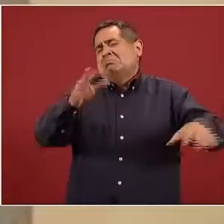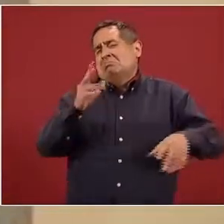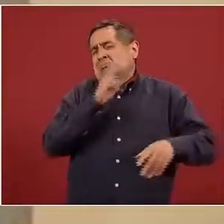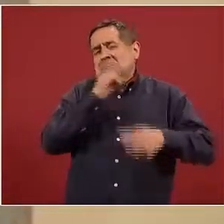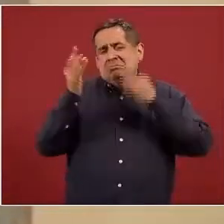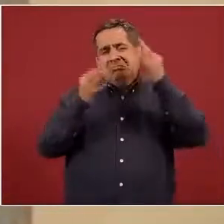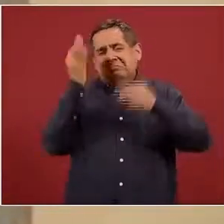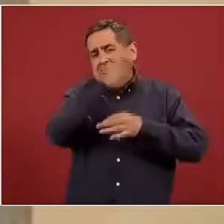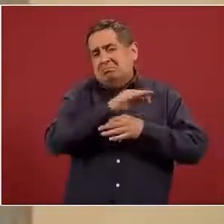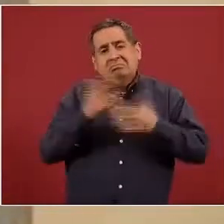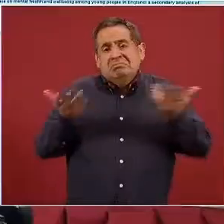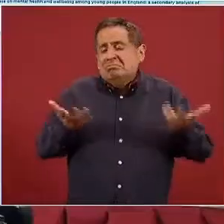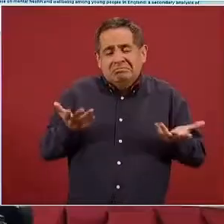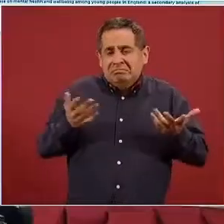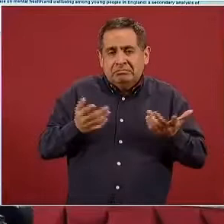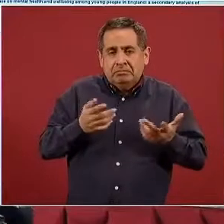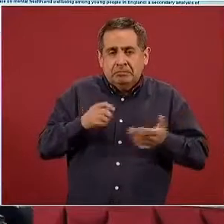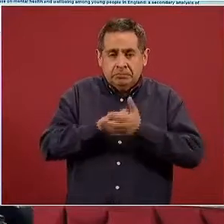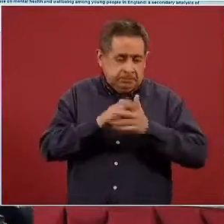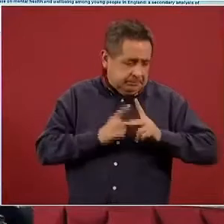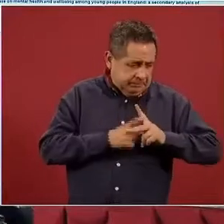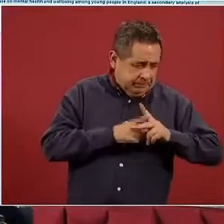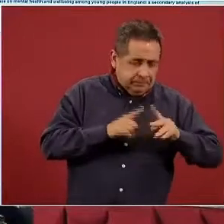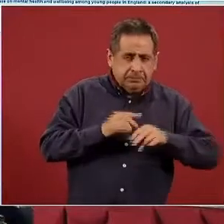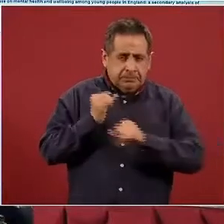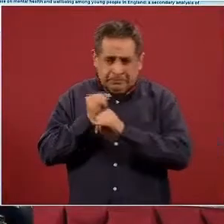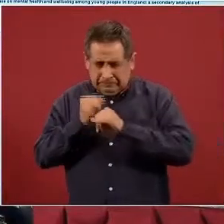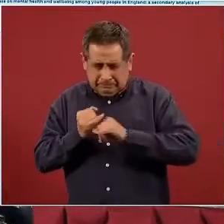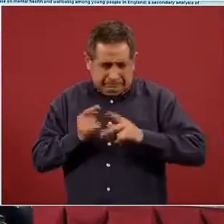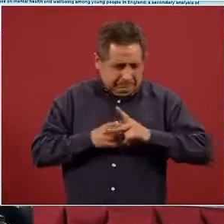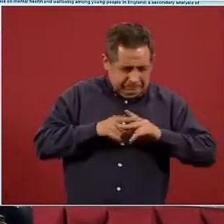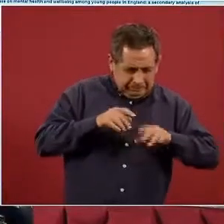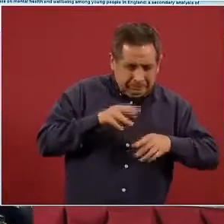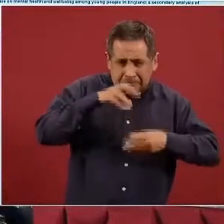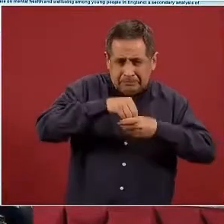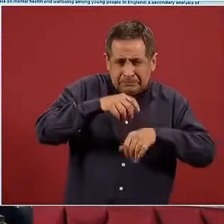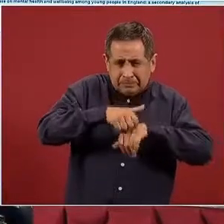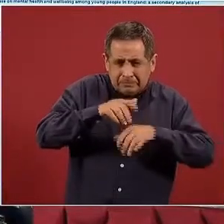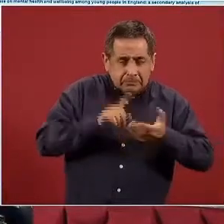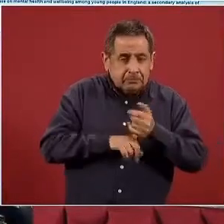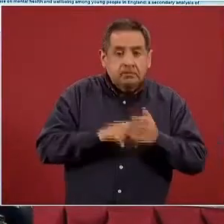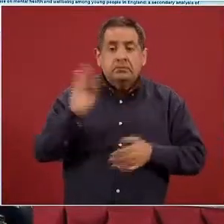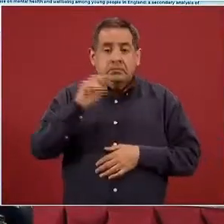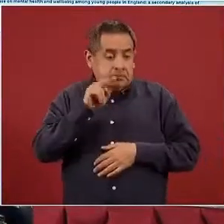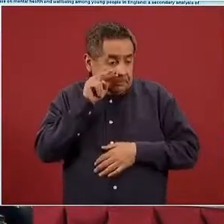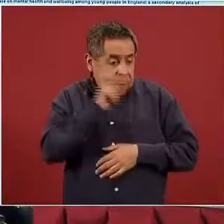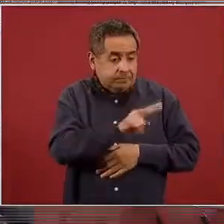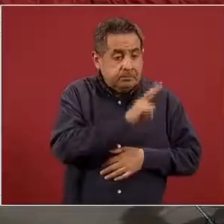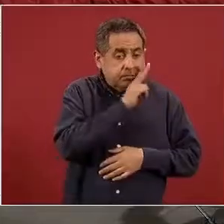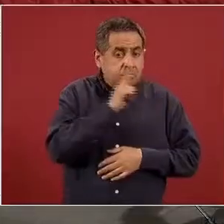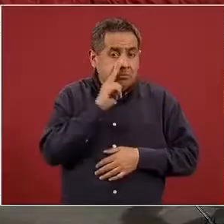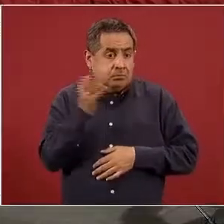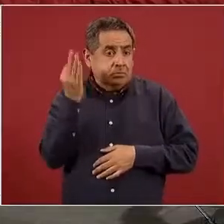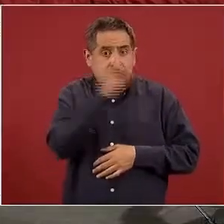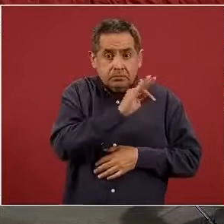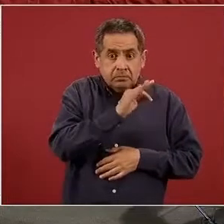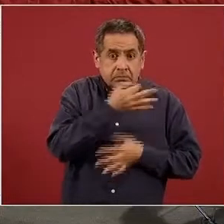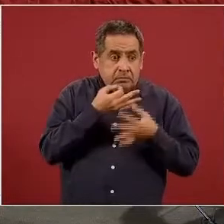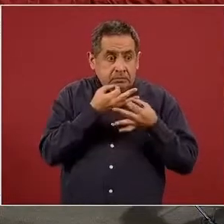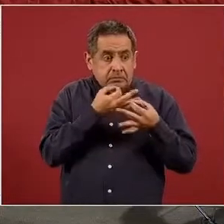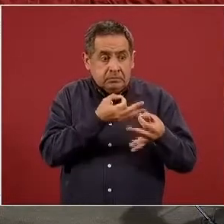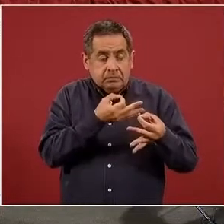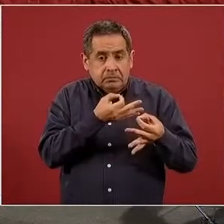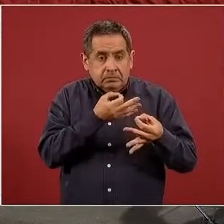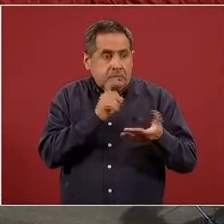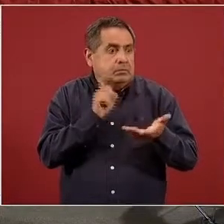ahora sí que los algoritmos a través de los que funcionan las redes sociales, es que si tú ves una noticia falsa y te atrajo o te llamó